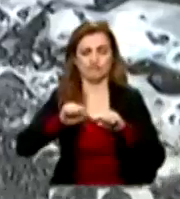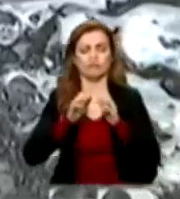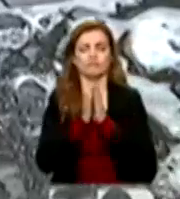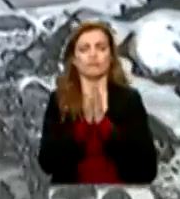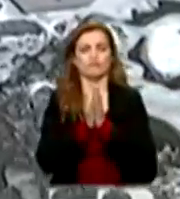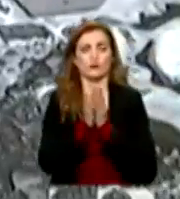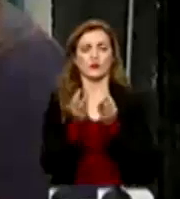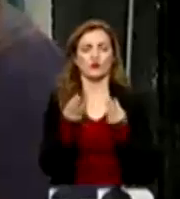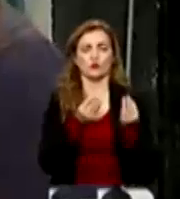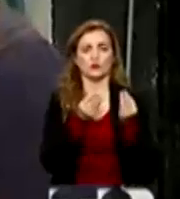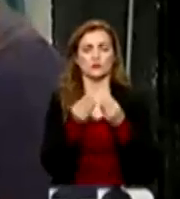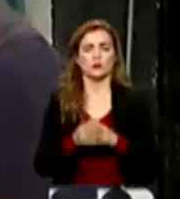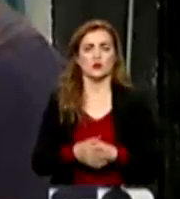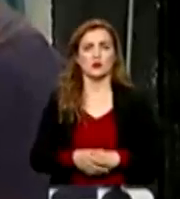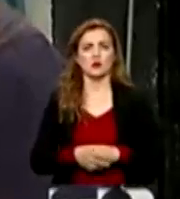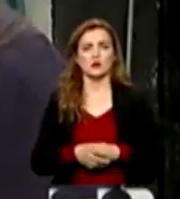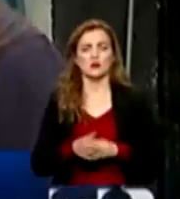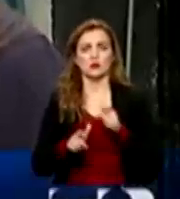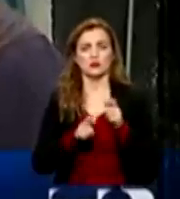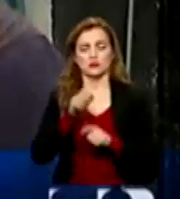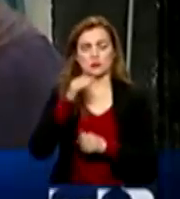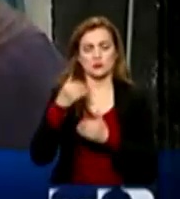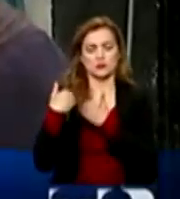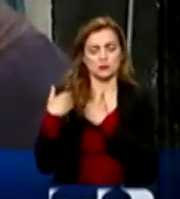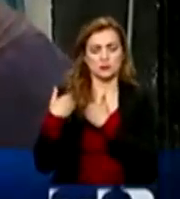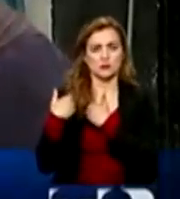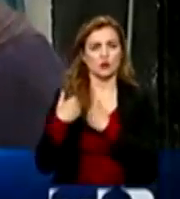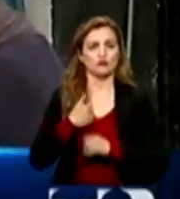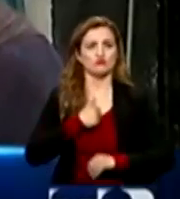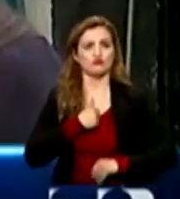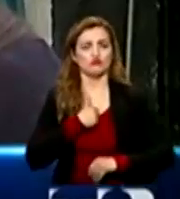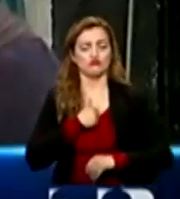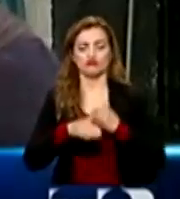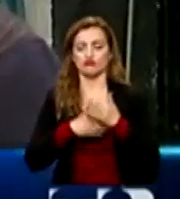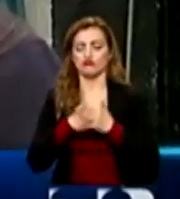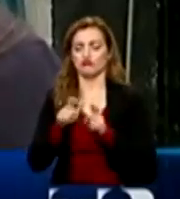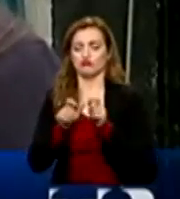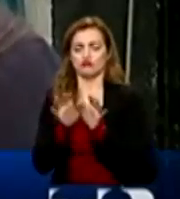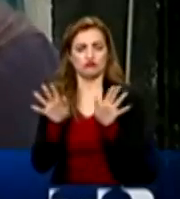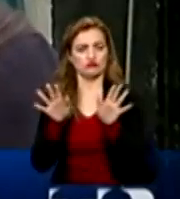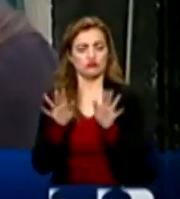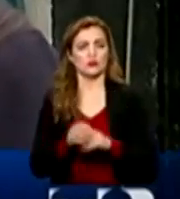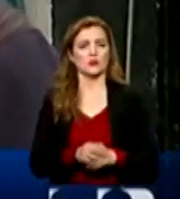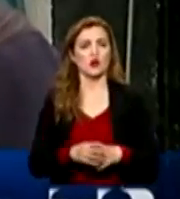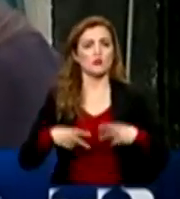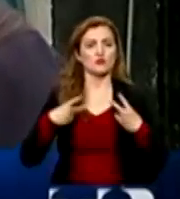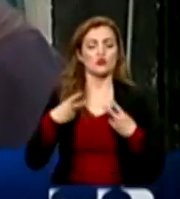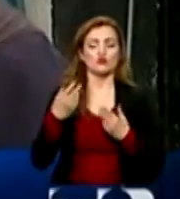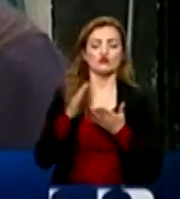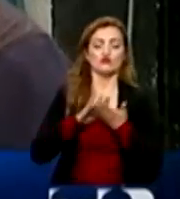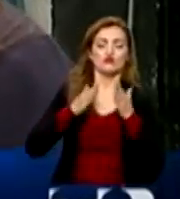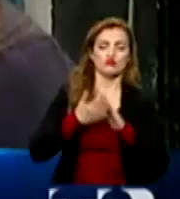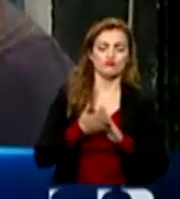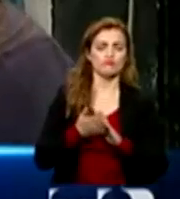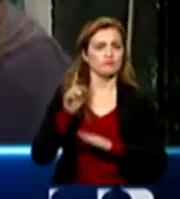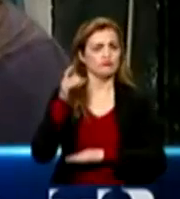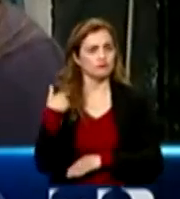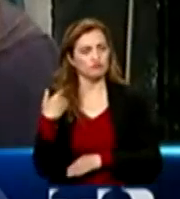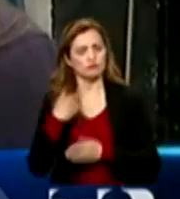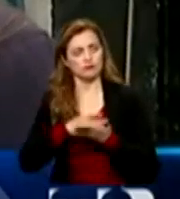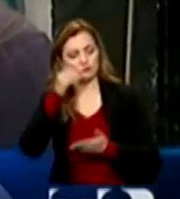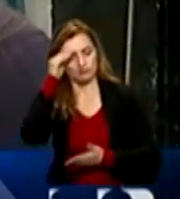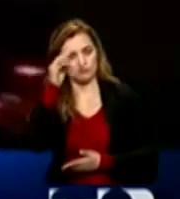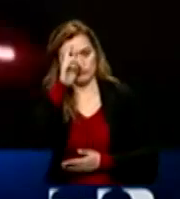que son muchas. Las personas debemos ser responsables con nosotros y con los demás. Vivimos en comunidad y por lo tanto tenemos que aprender a